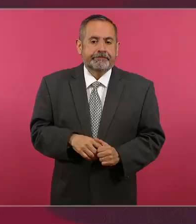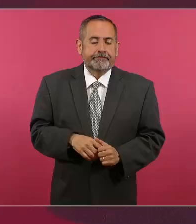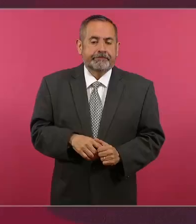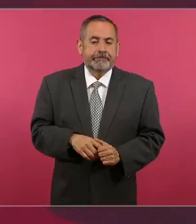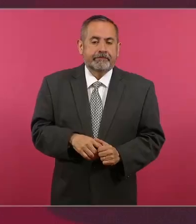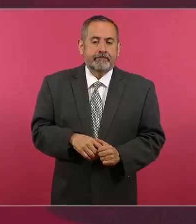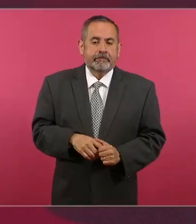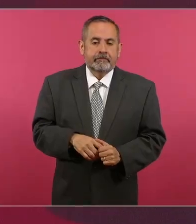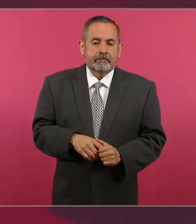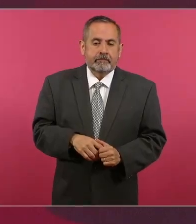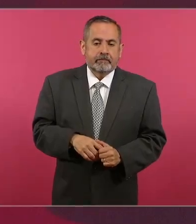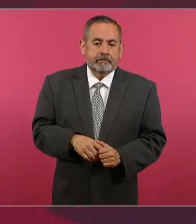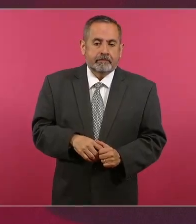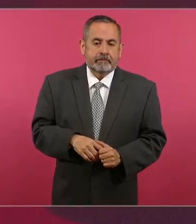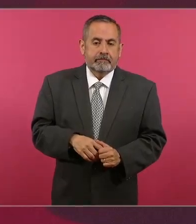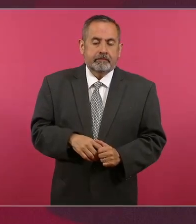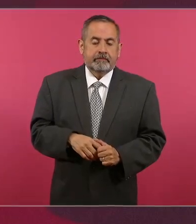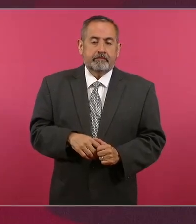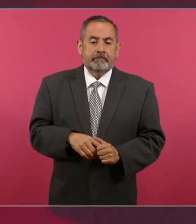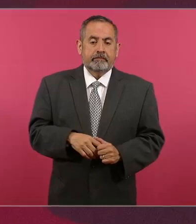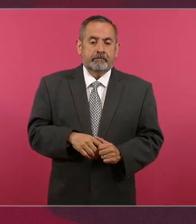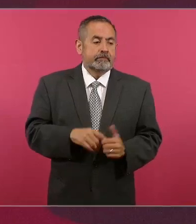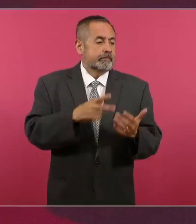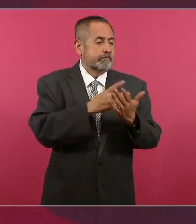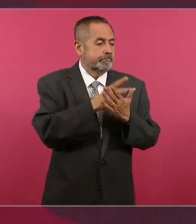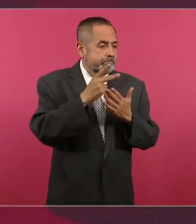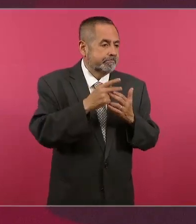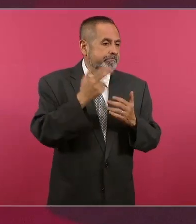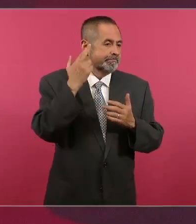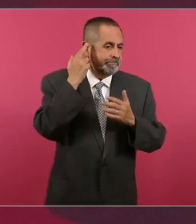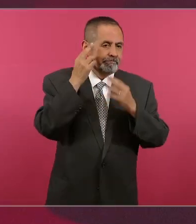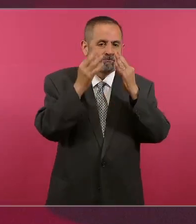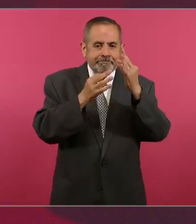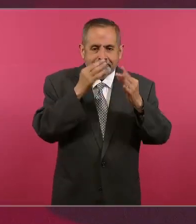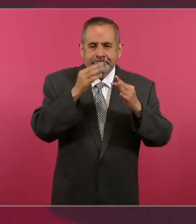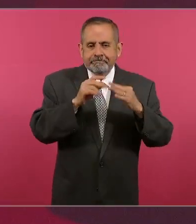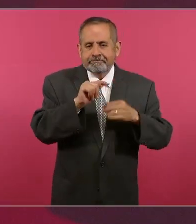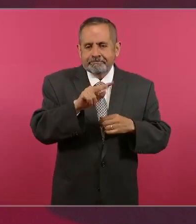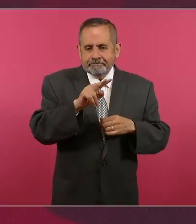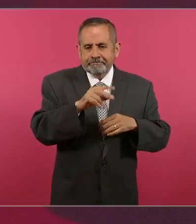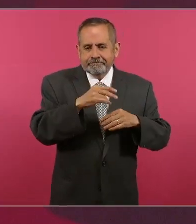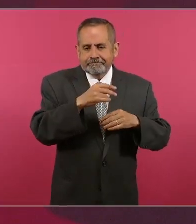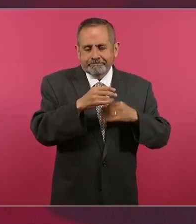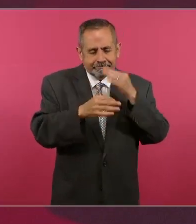Y los programas de radio.